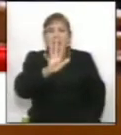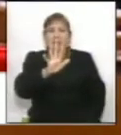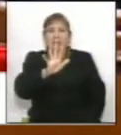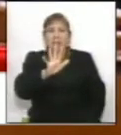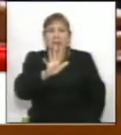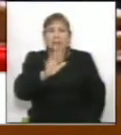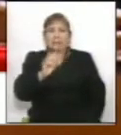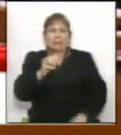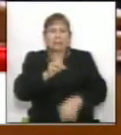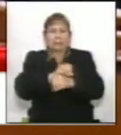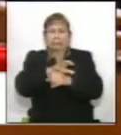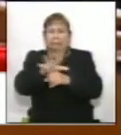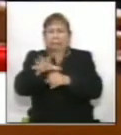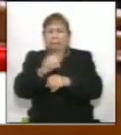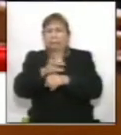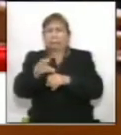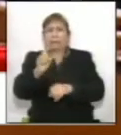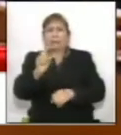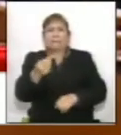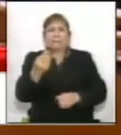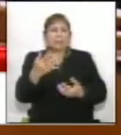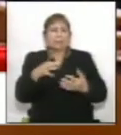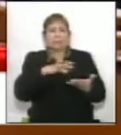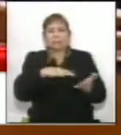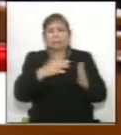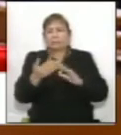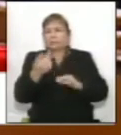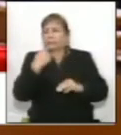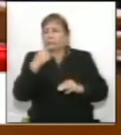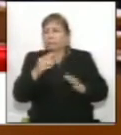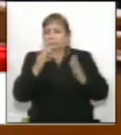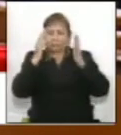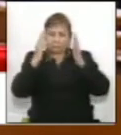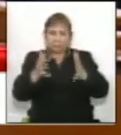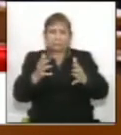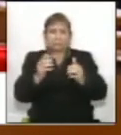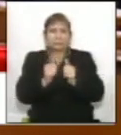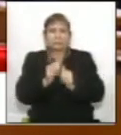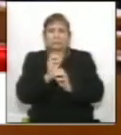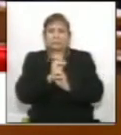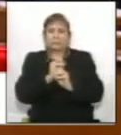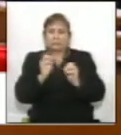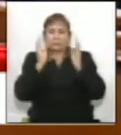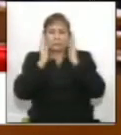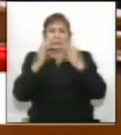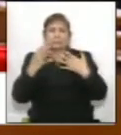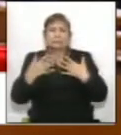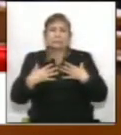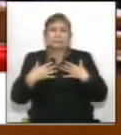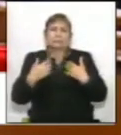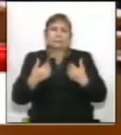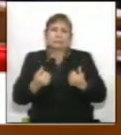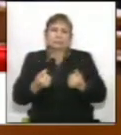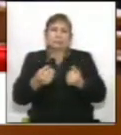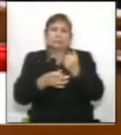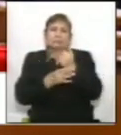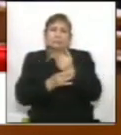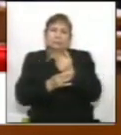85 mil contagiados, 1.700 fallecidos. Estamos abandonados sin contar con una atención en salud. En esta